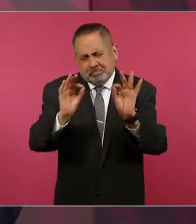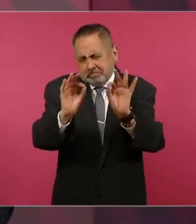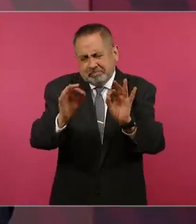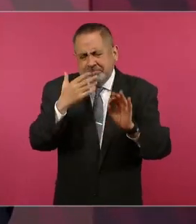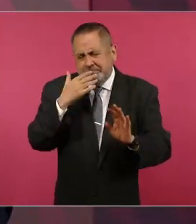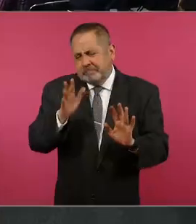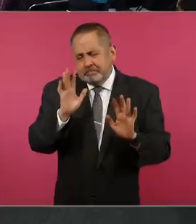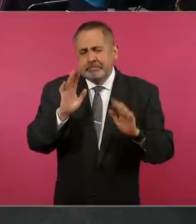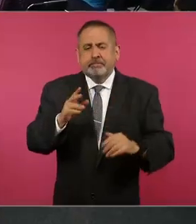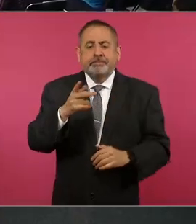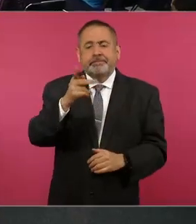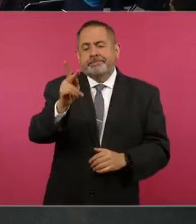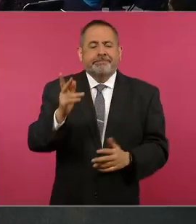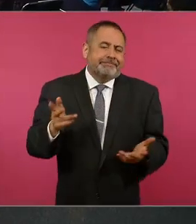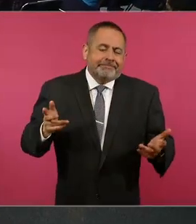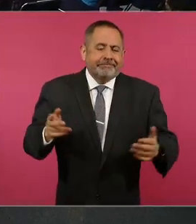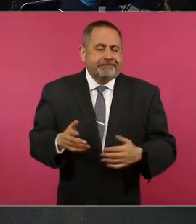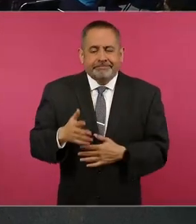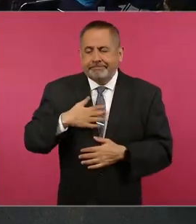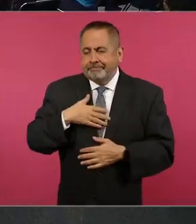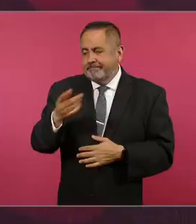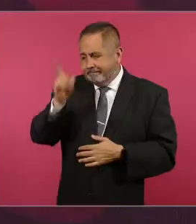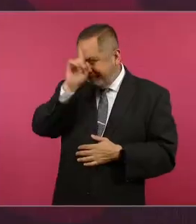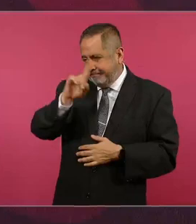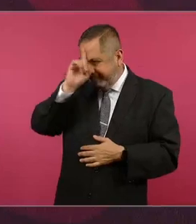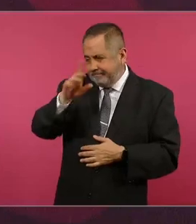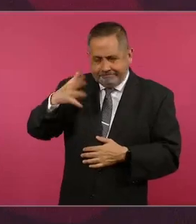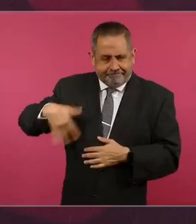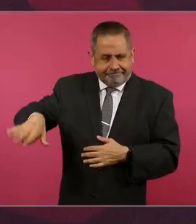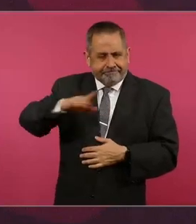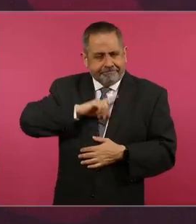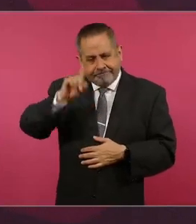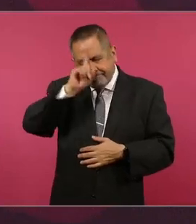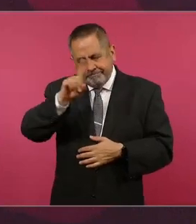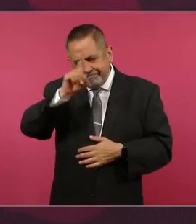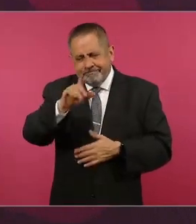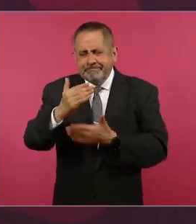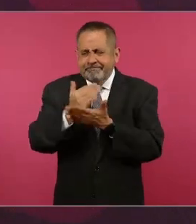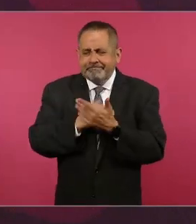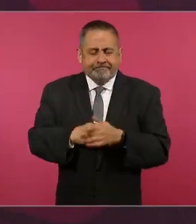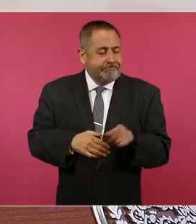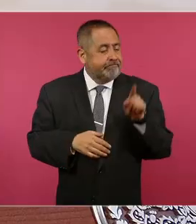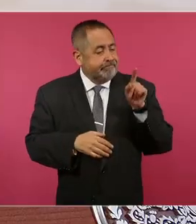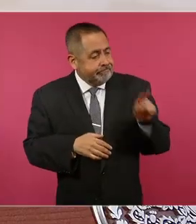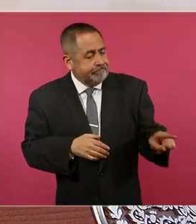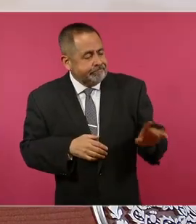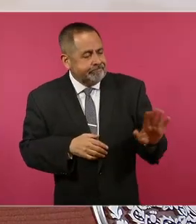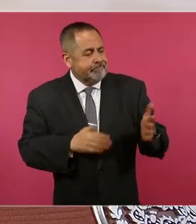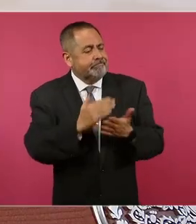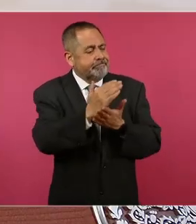pero mi recomendación es que se dedique más tiempo